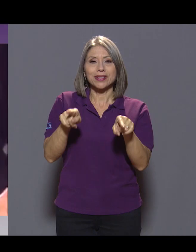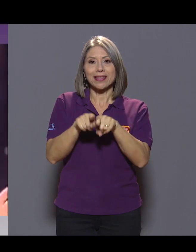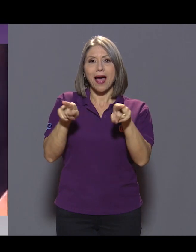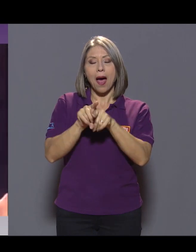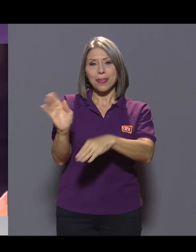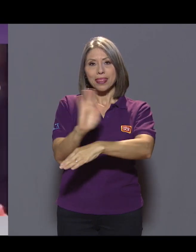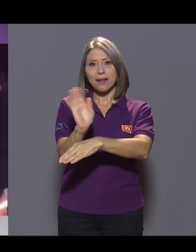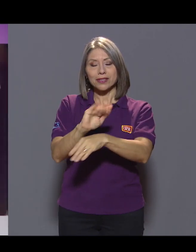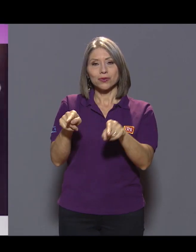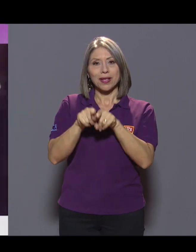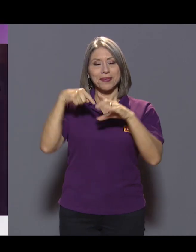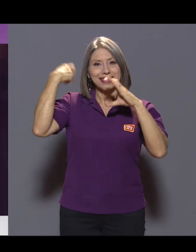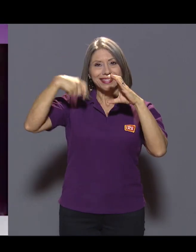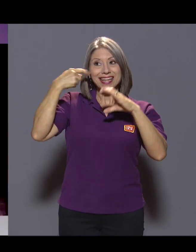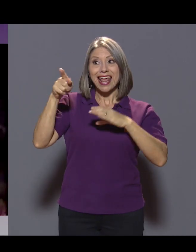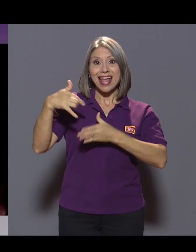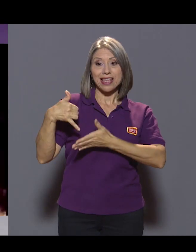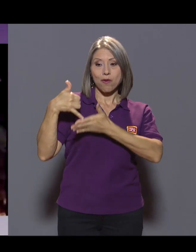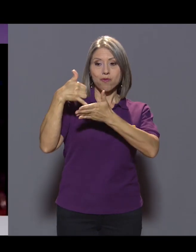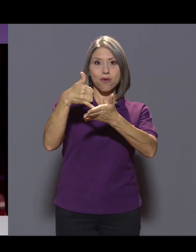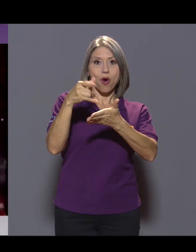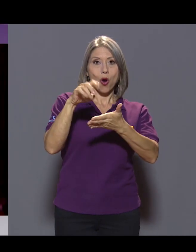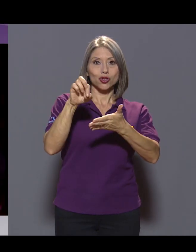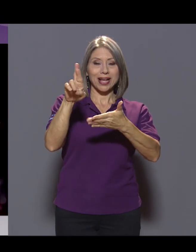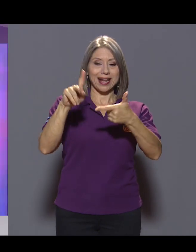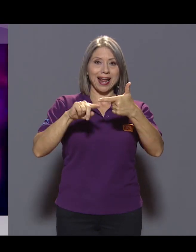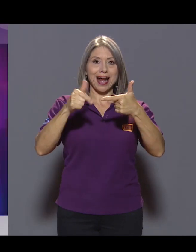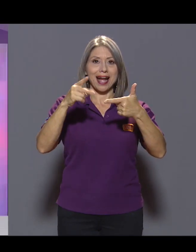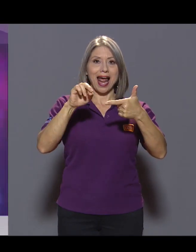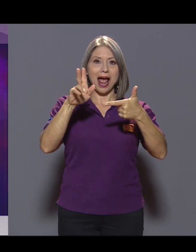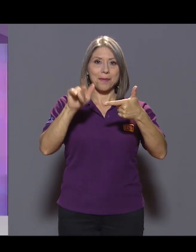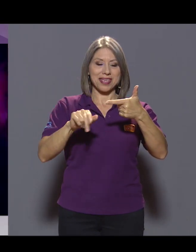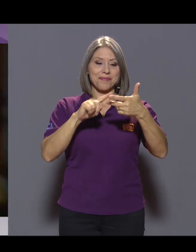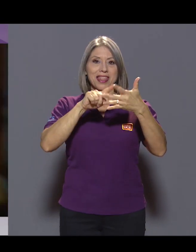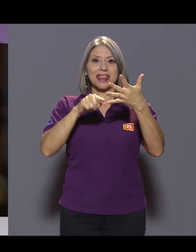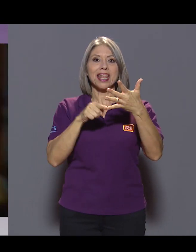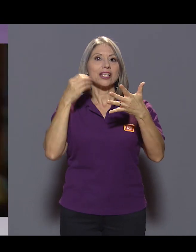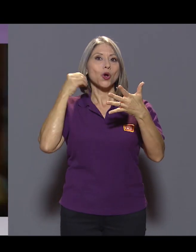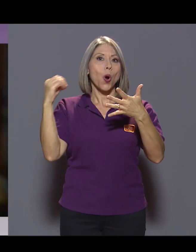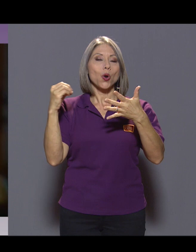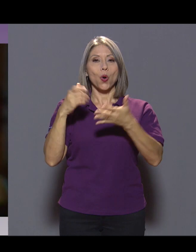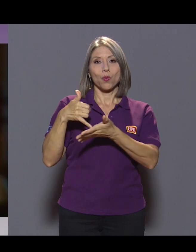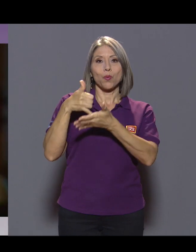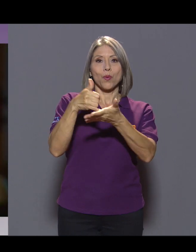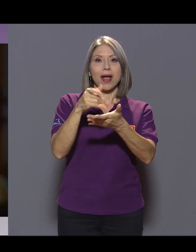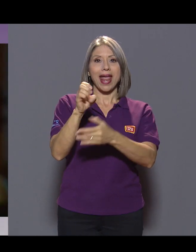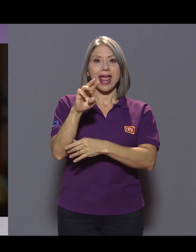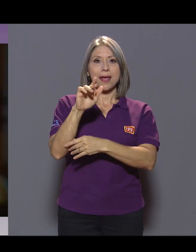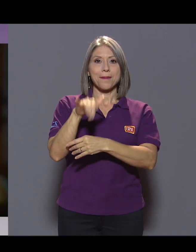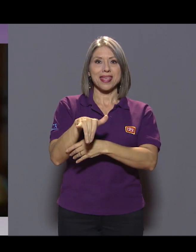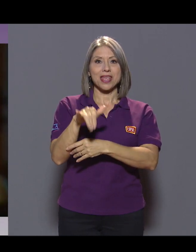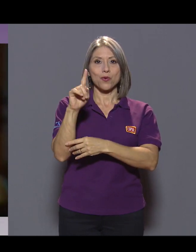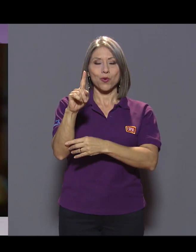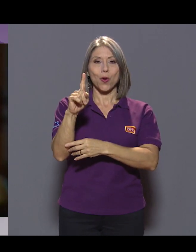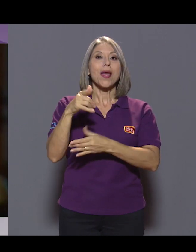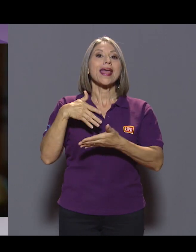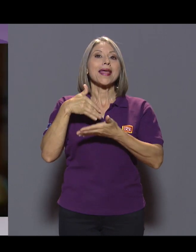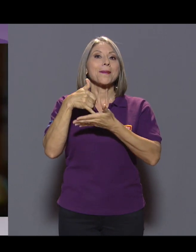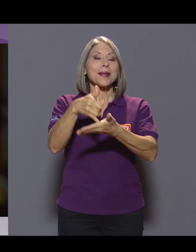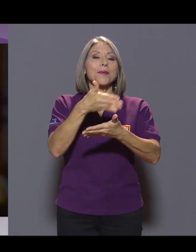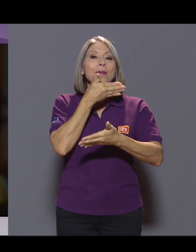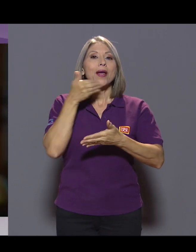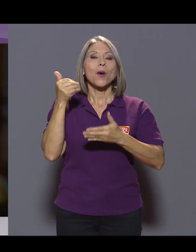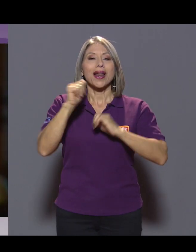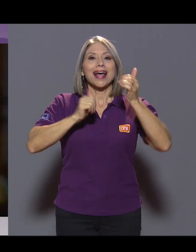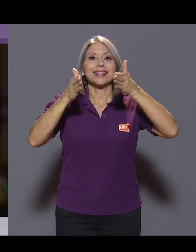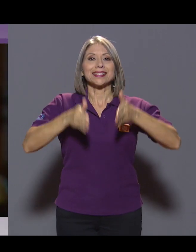televisión y el cine. Es ganadora de un Oscar, un Grammy, tres globos de oro, un Emmy y el premio a la mejor actriz en el